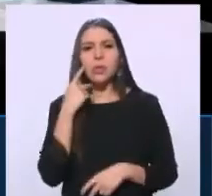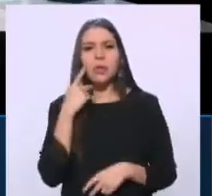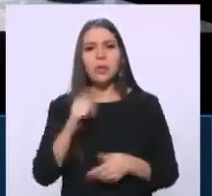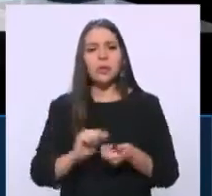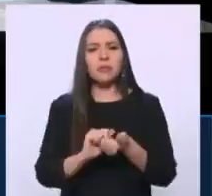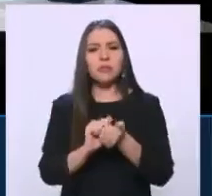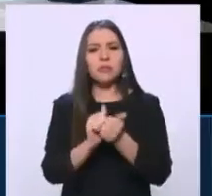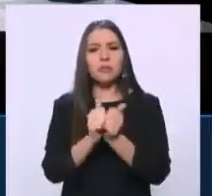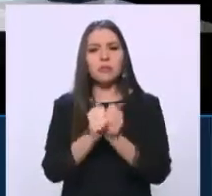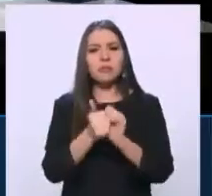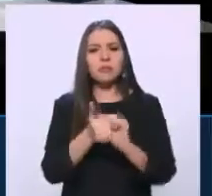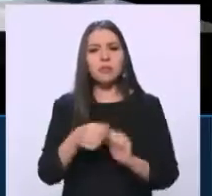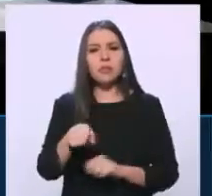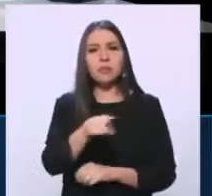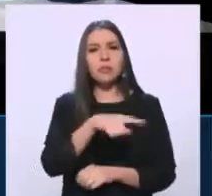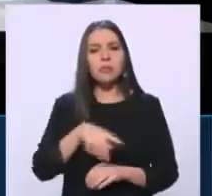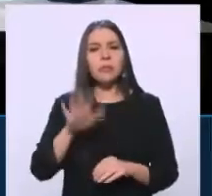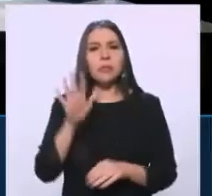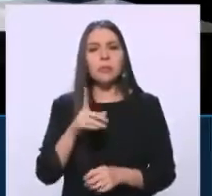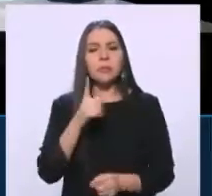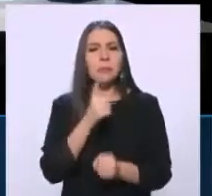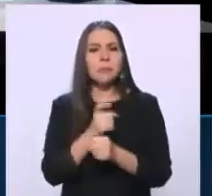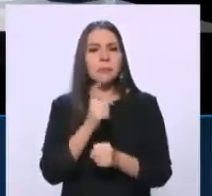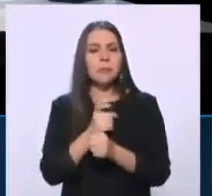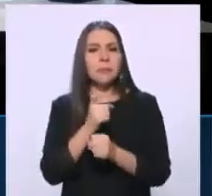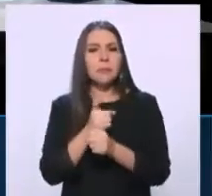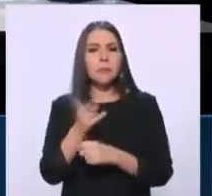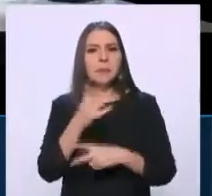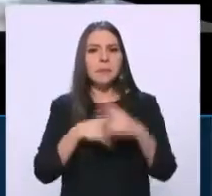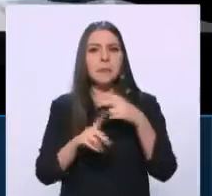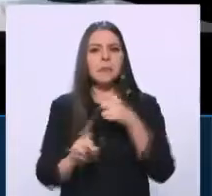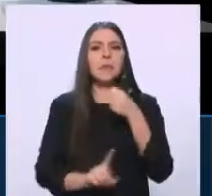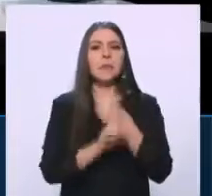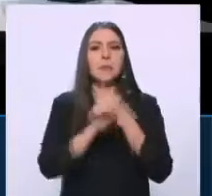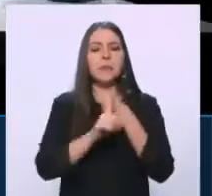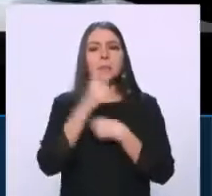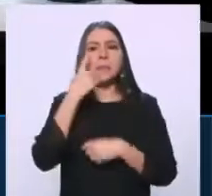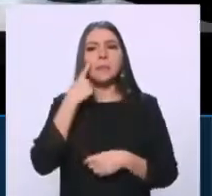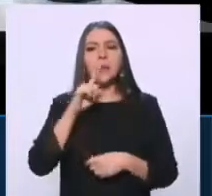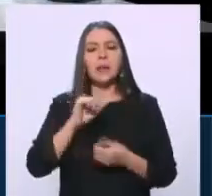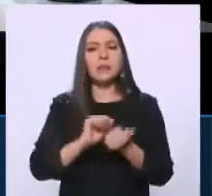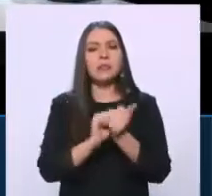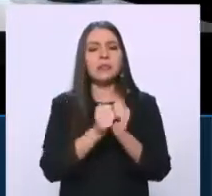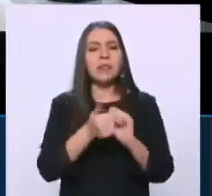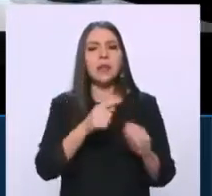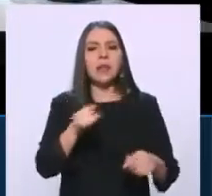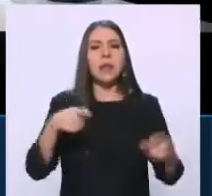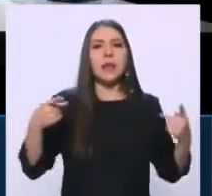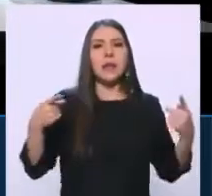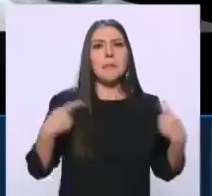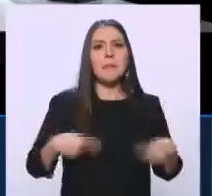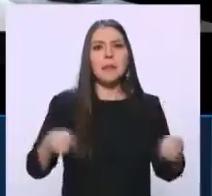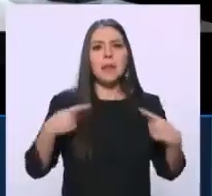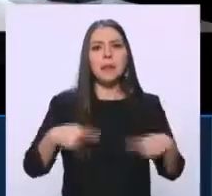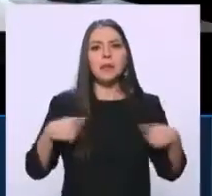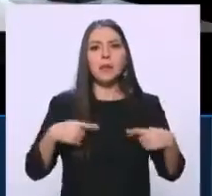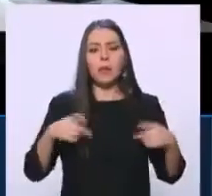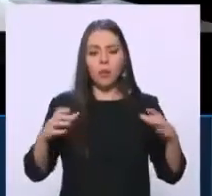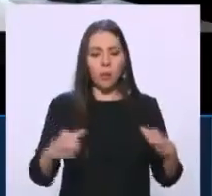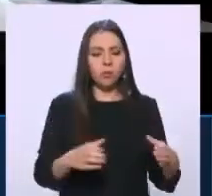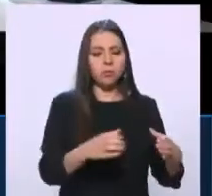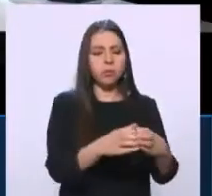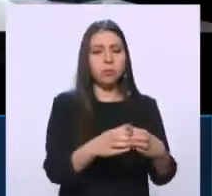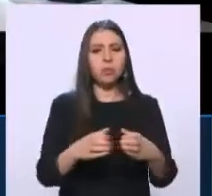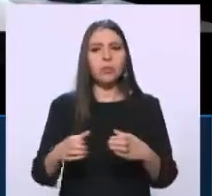ha convertido en el principal detonador o el principal factor que hace que personas se aglutinen o agrupen detrás